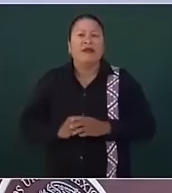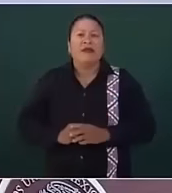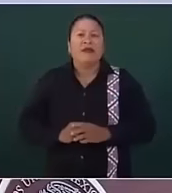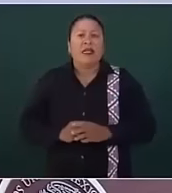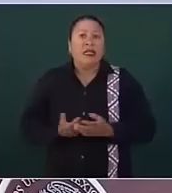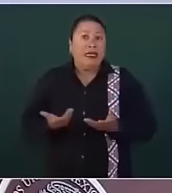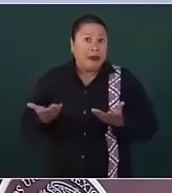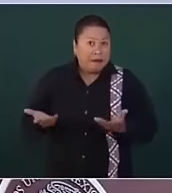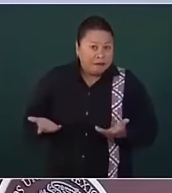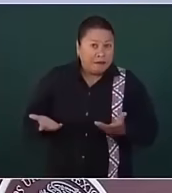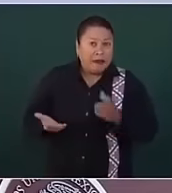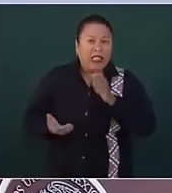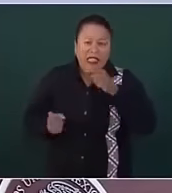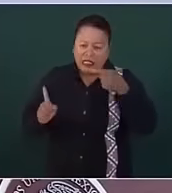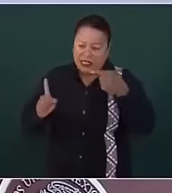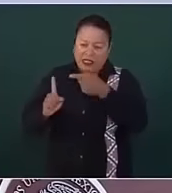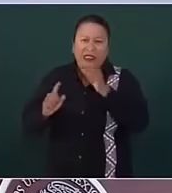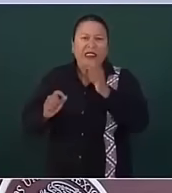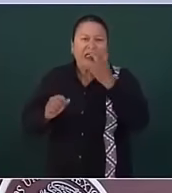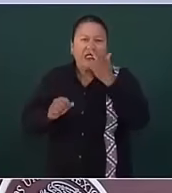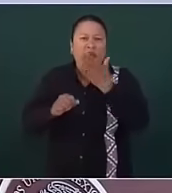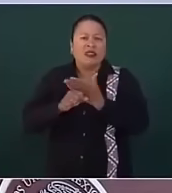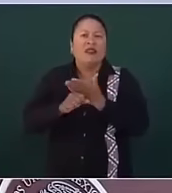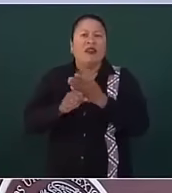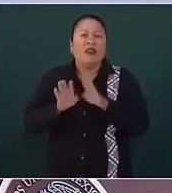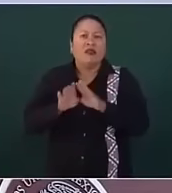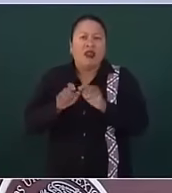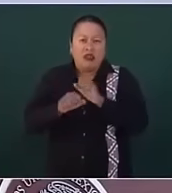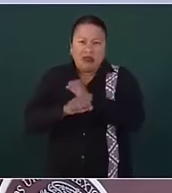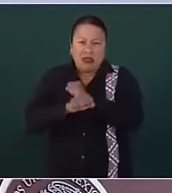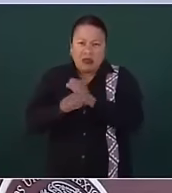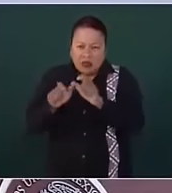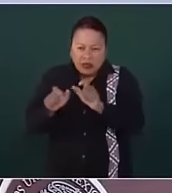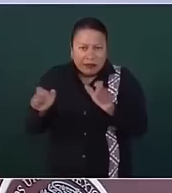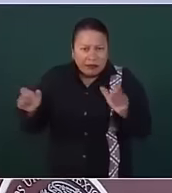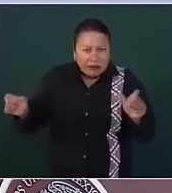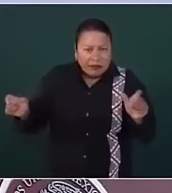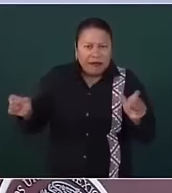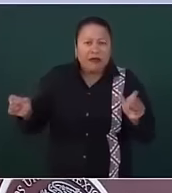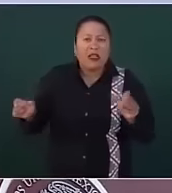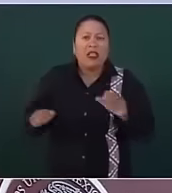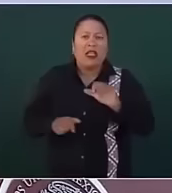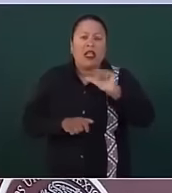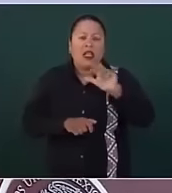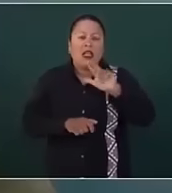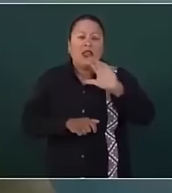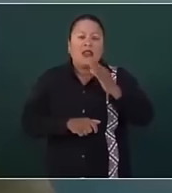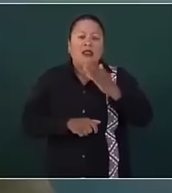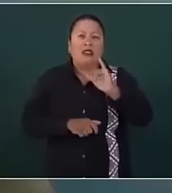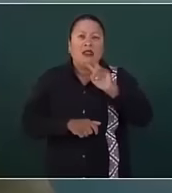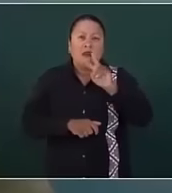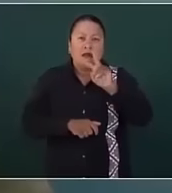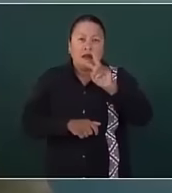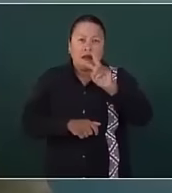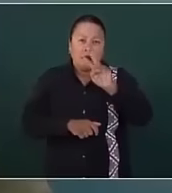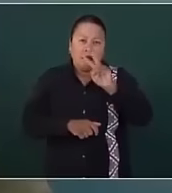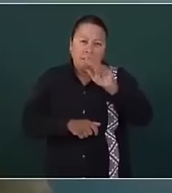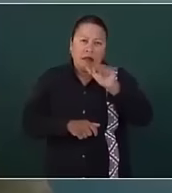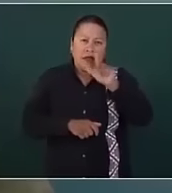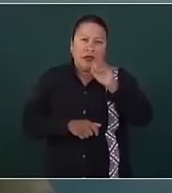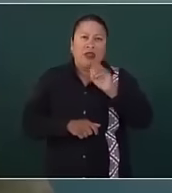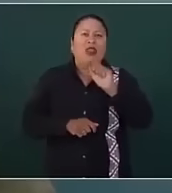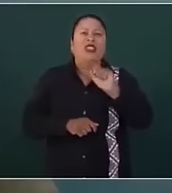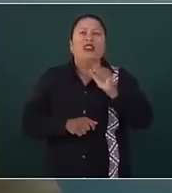delictiva, y también es el responsable de la seguridad de este Archibaldo, del líder del grupo de